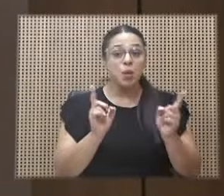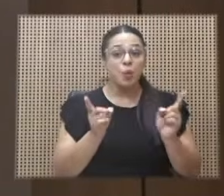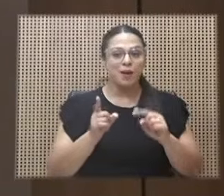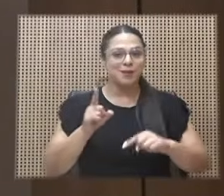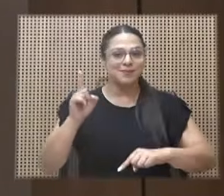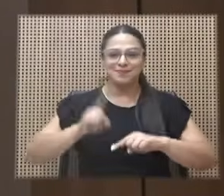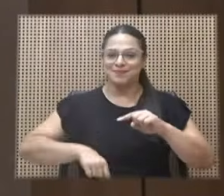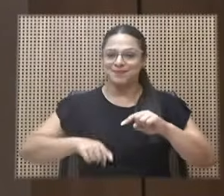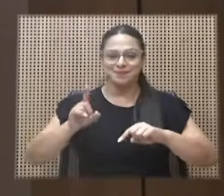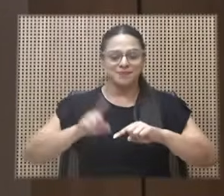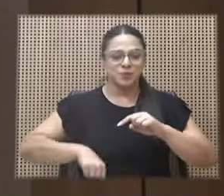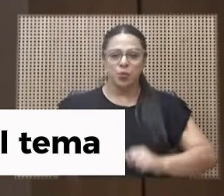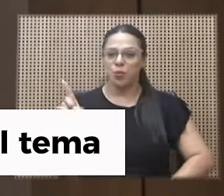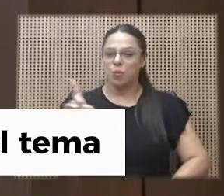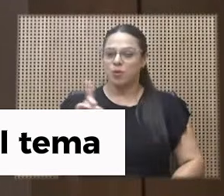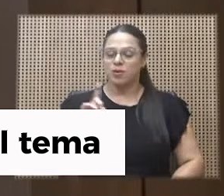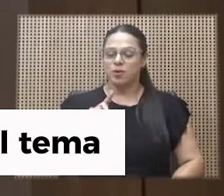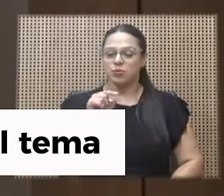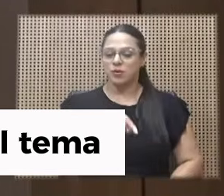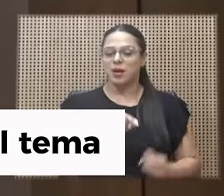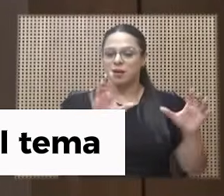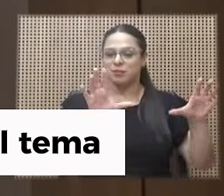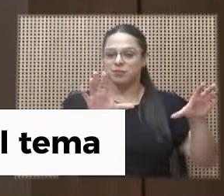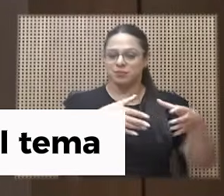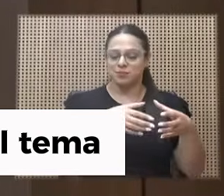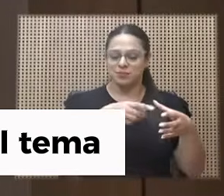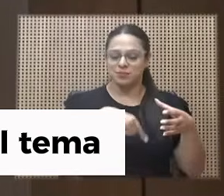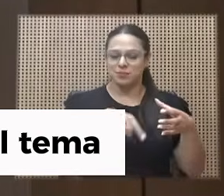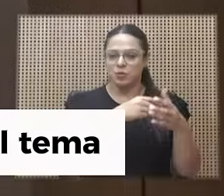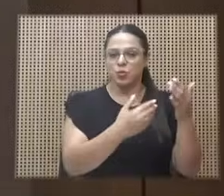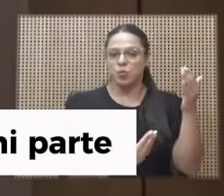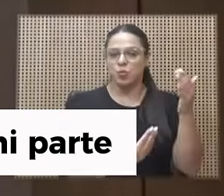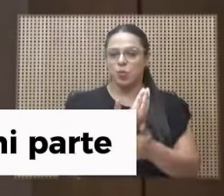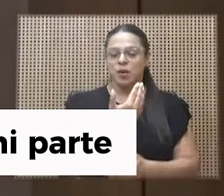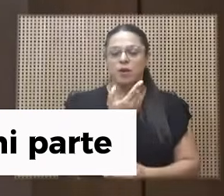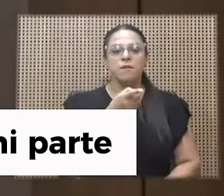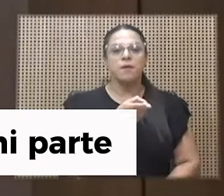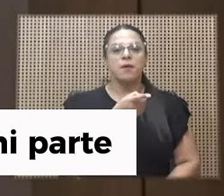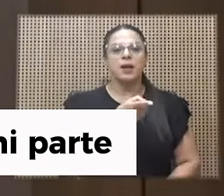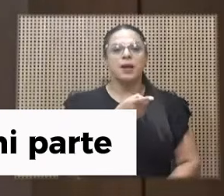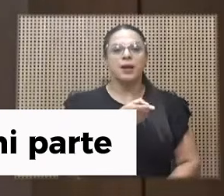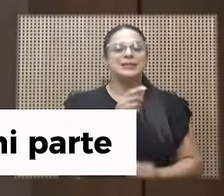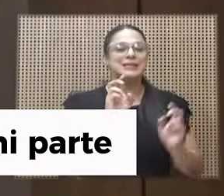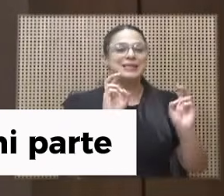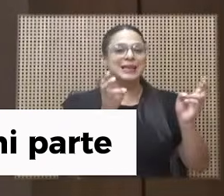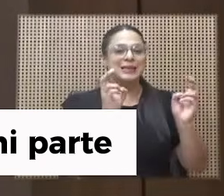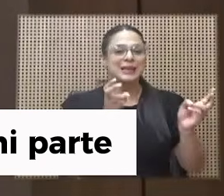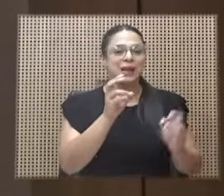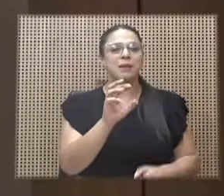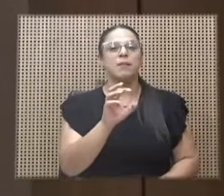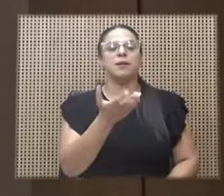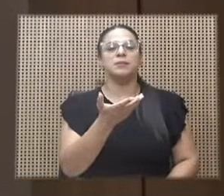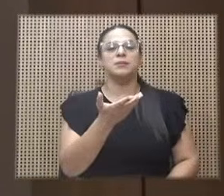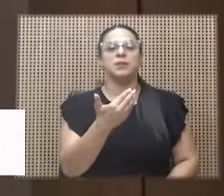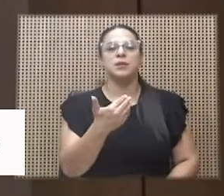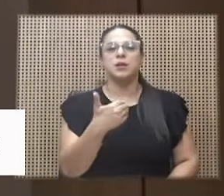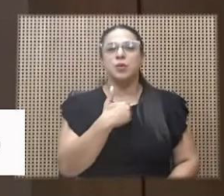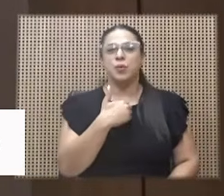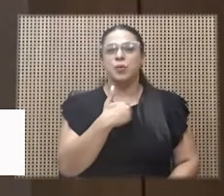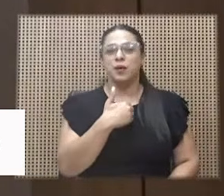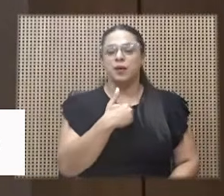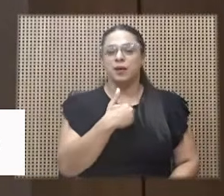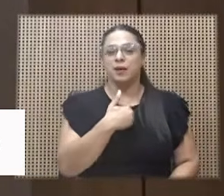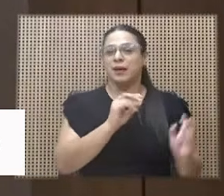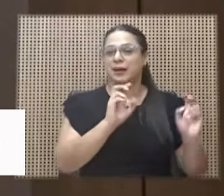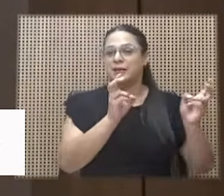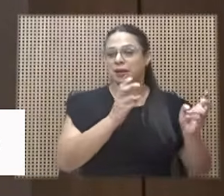se puede utilizar esta figura. Y me parece que este sí es el fondo del tema y requiere algunas intervenciones de mi parte. En el